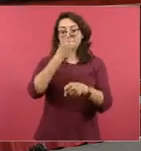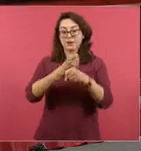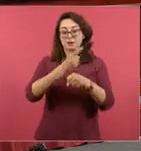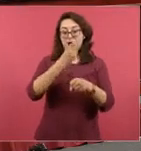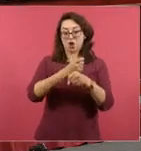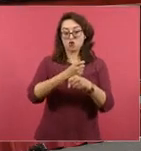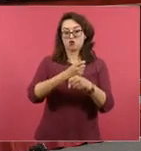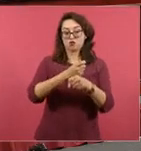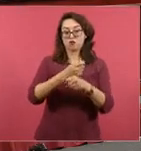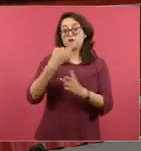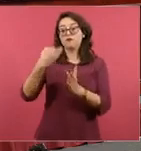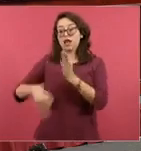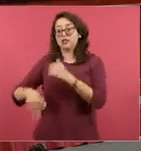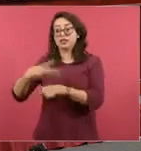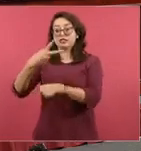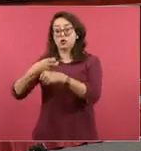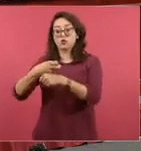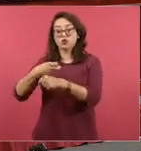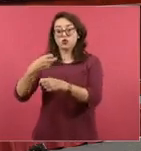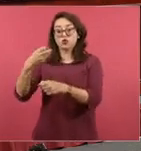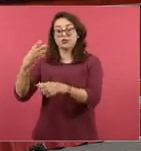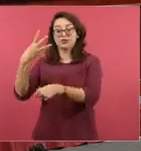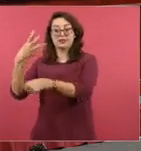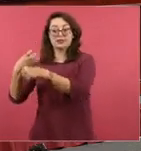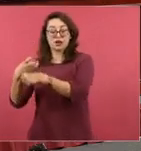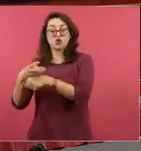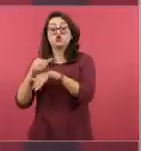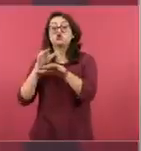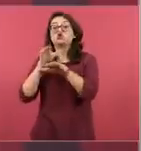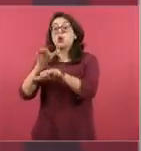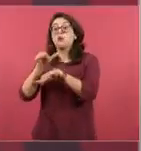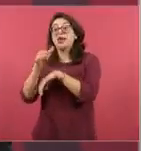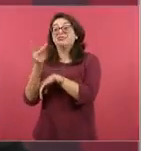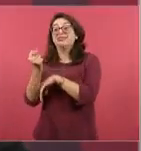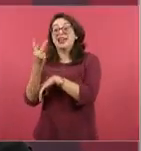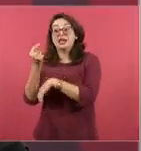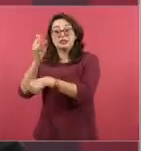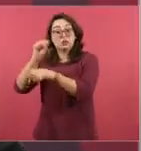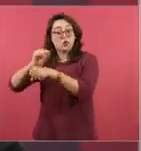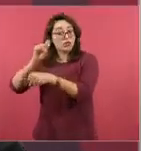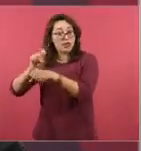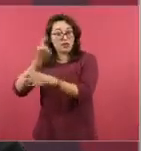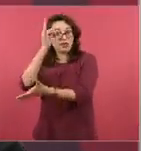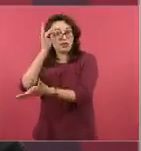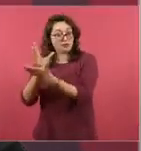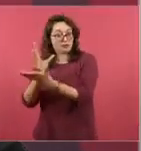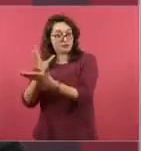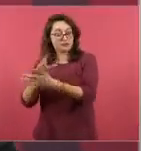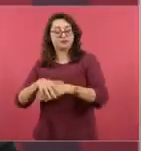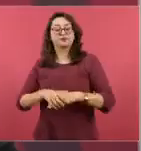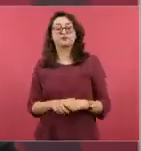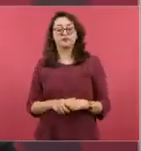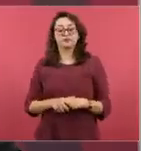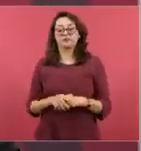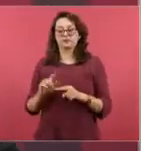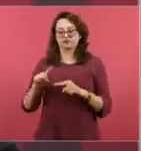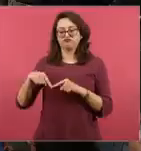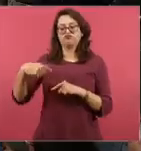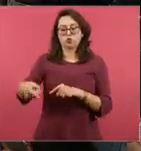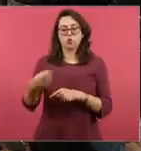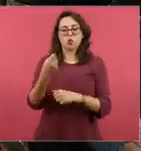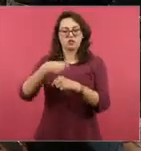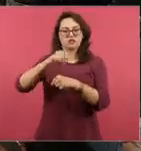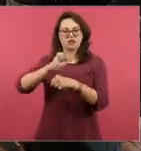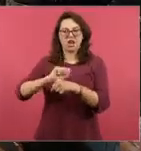están terminando de trabajar, de telesecundaria. Y como está trabajado con ellos, en eso vamos. Esos estarían un poquito